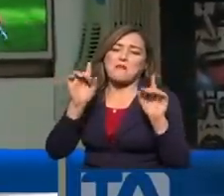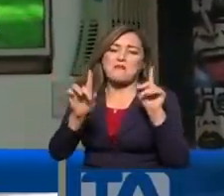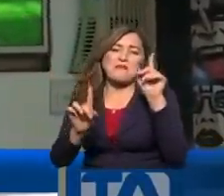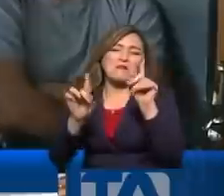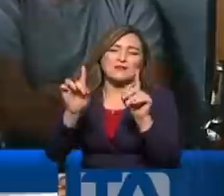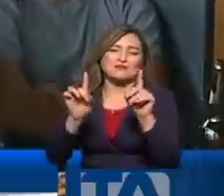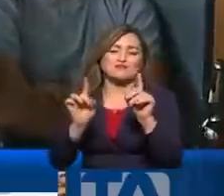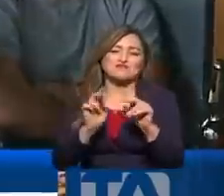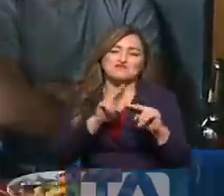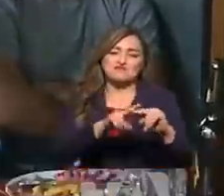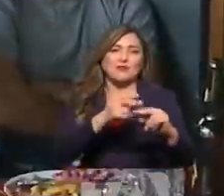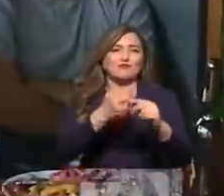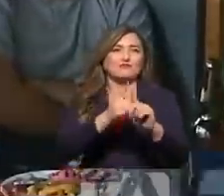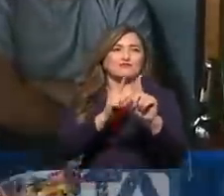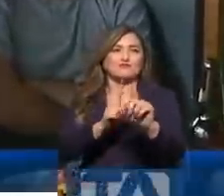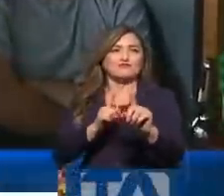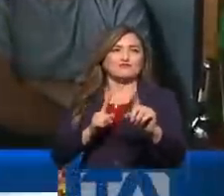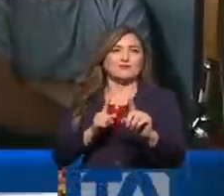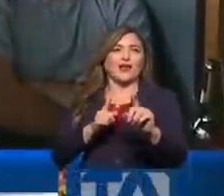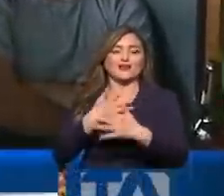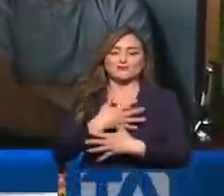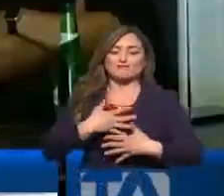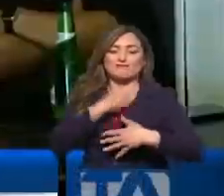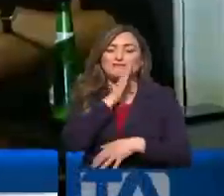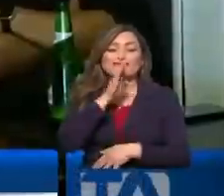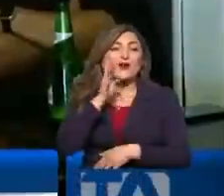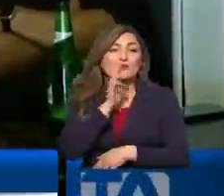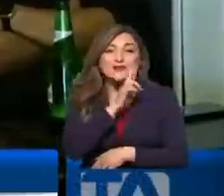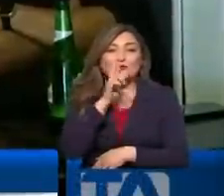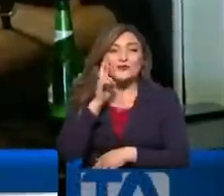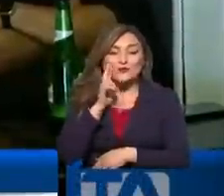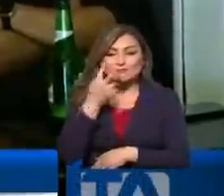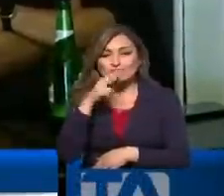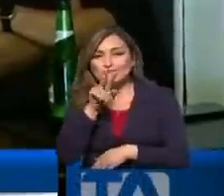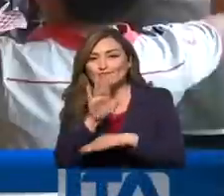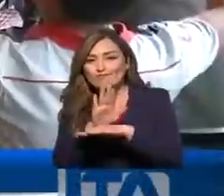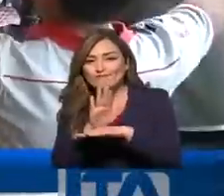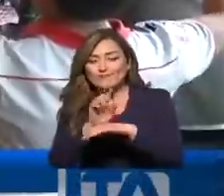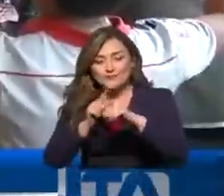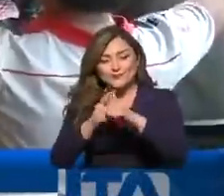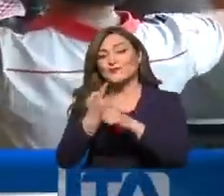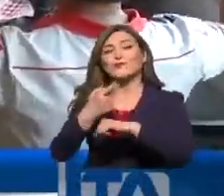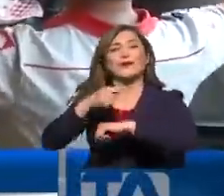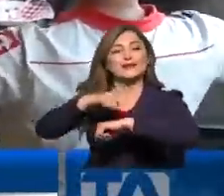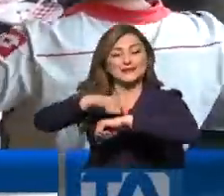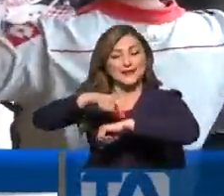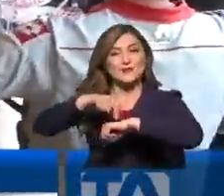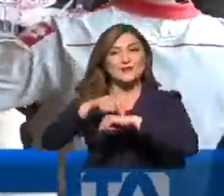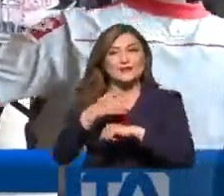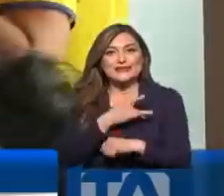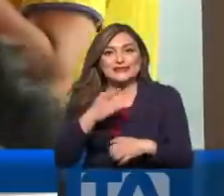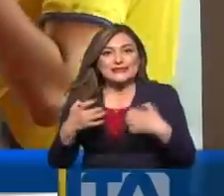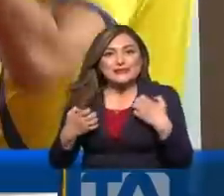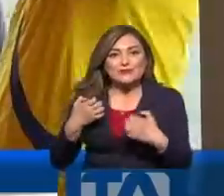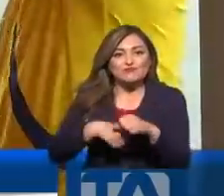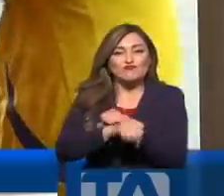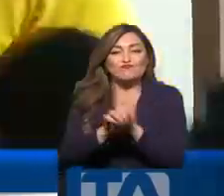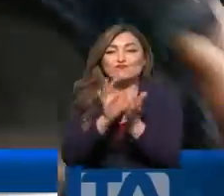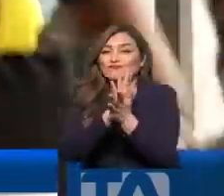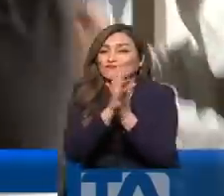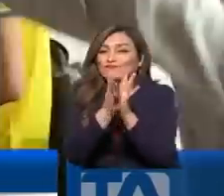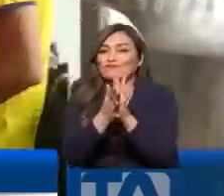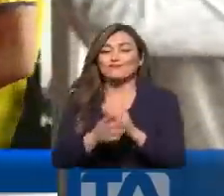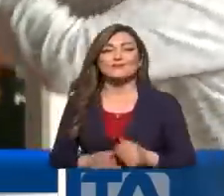del partido contra Paraguay en los bares y restaurantes. Durante el primer tiempo hubo momentos de emoción, pero no se concretaba el